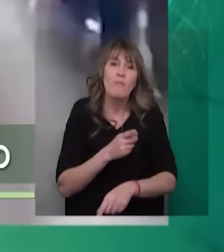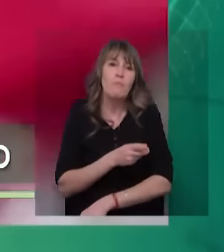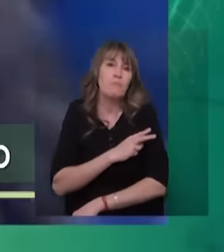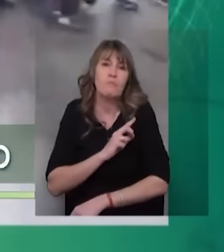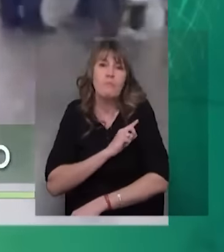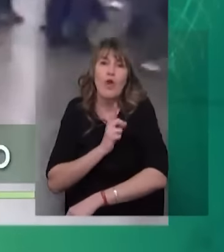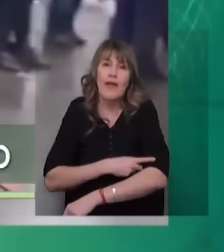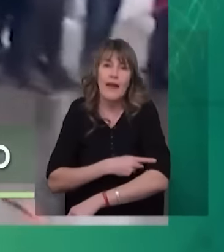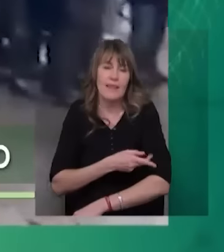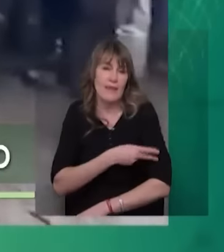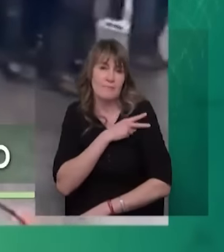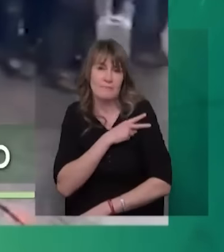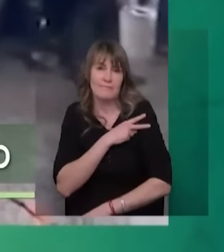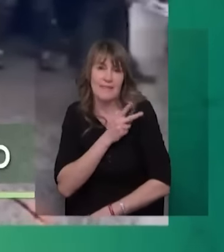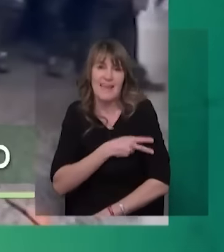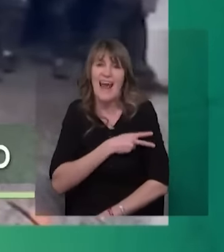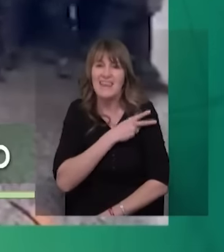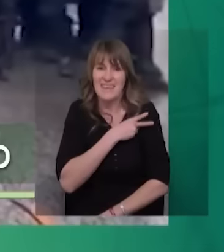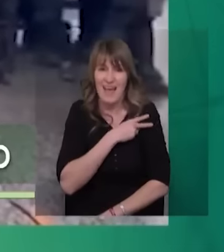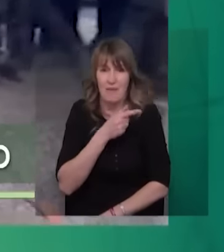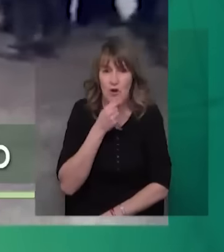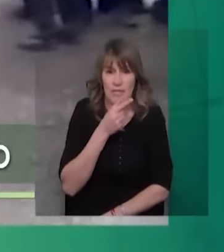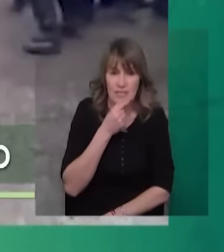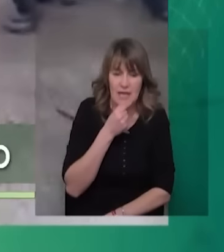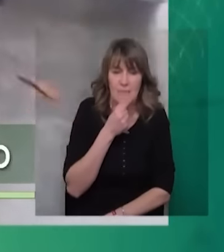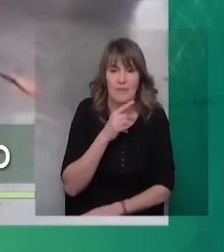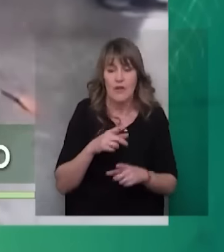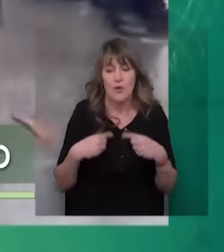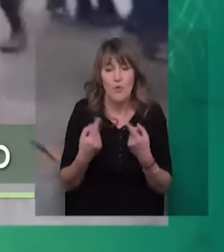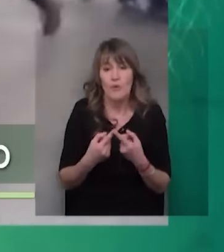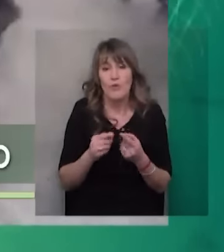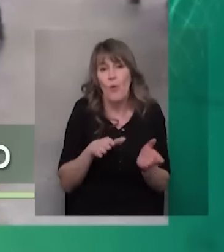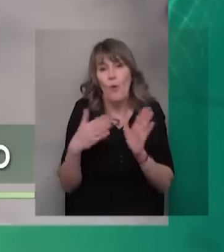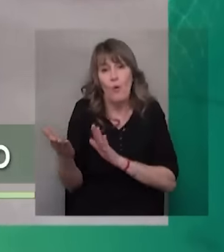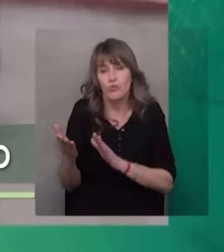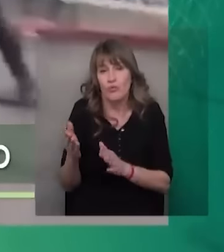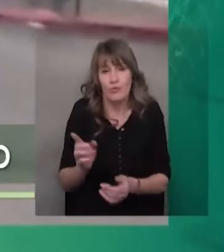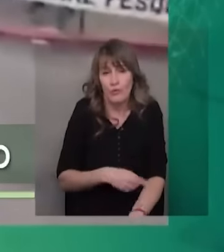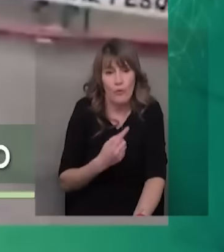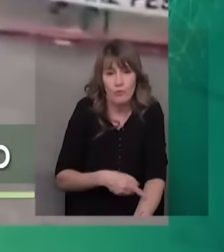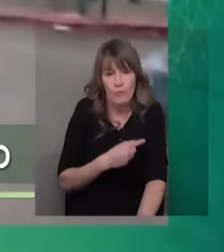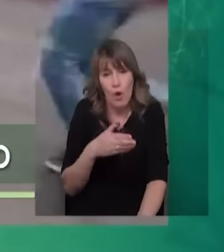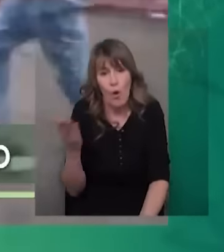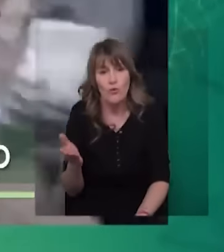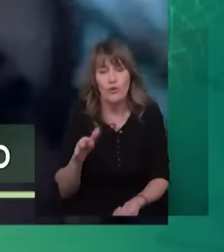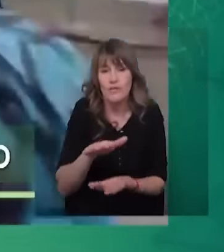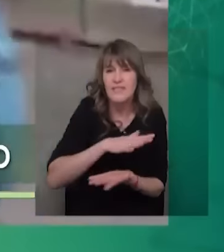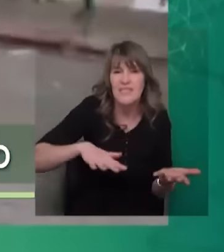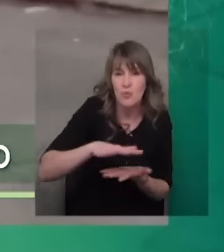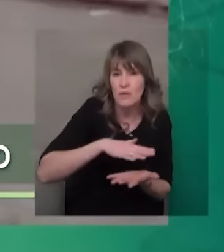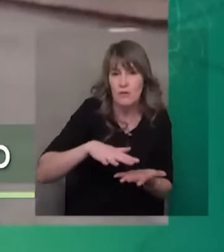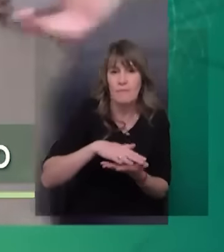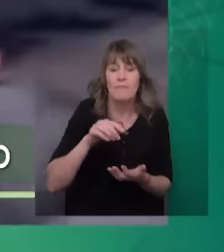policía ejecutiva y veníamos acostumbrado a otro tipo de de de situaciones de estas donde los compañeros policía